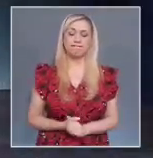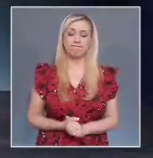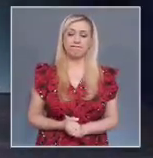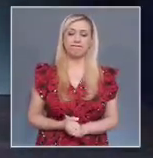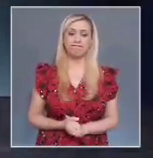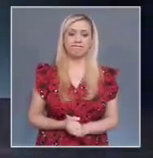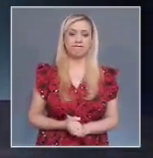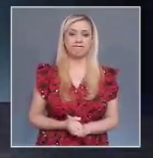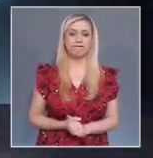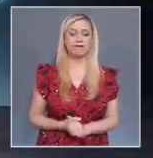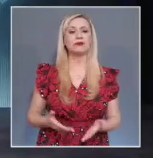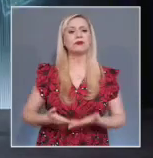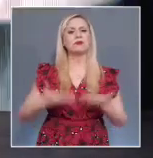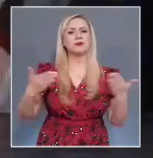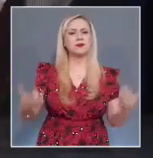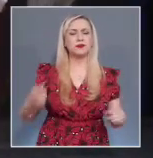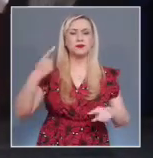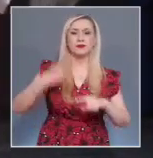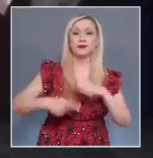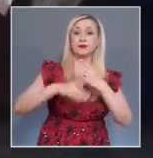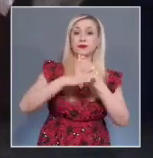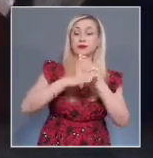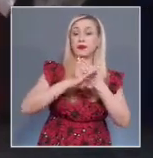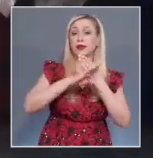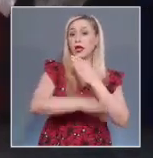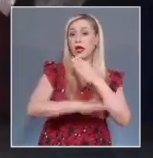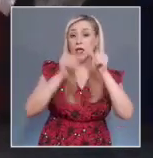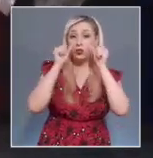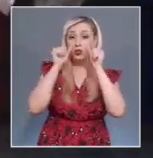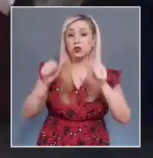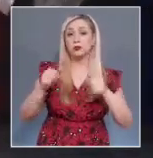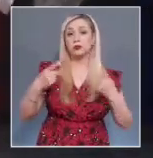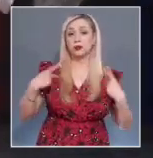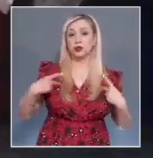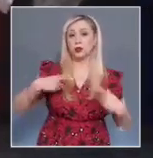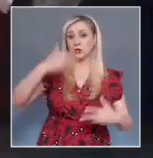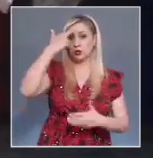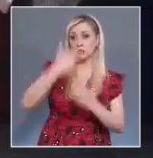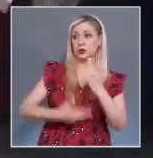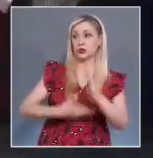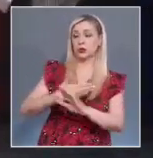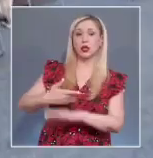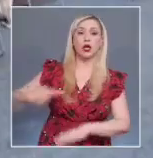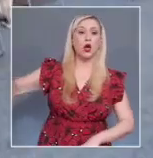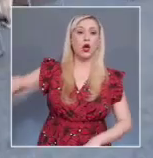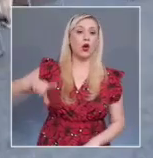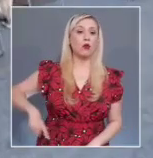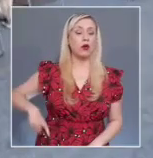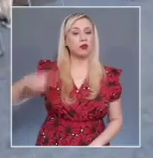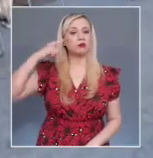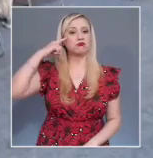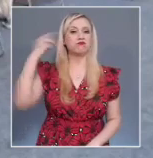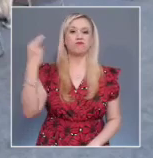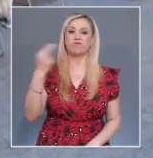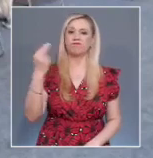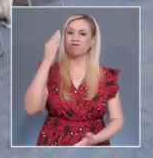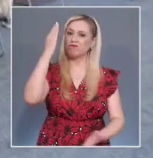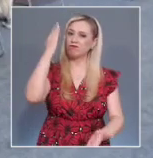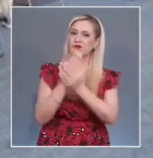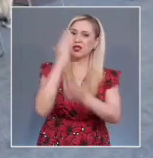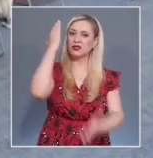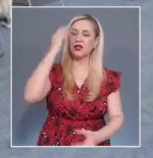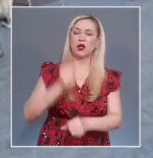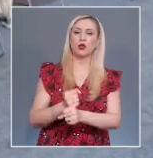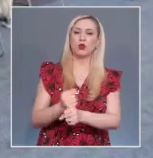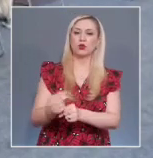Mediante la prevención y atención a víctimas, el gobierno federal pretende erradicar la tortura. Para erradicar de forma definitiva